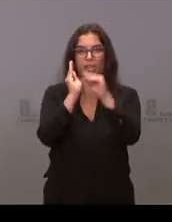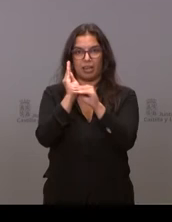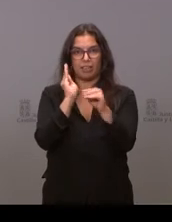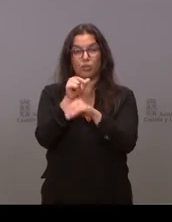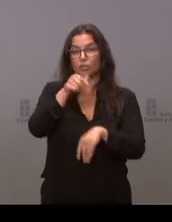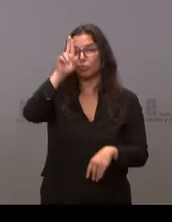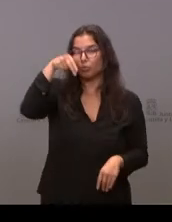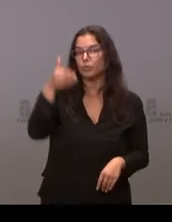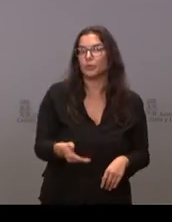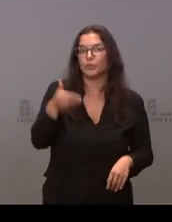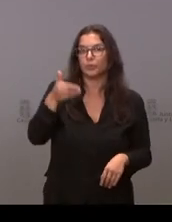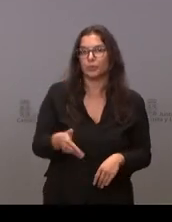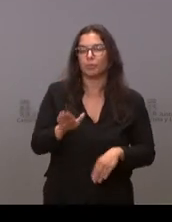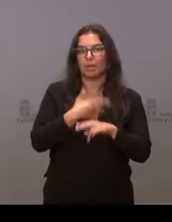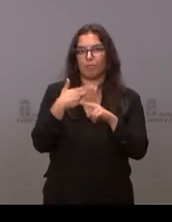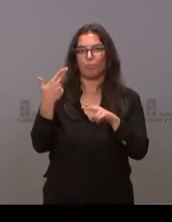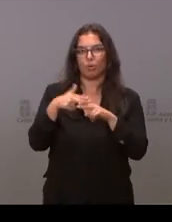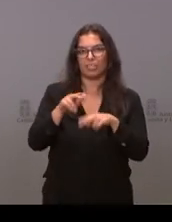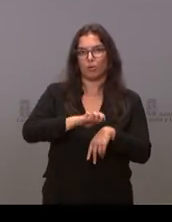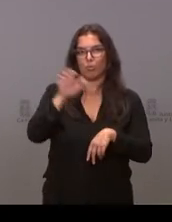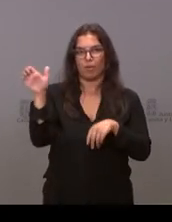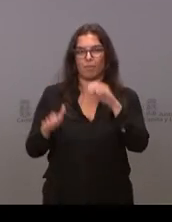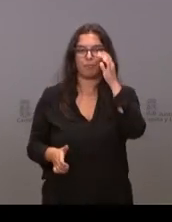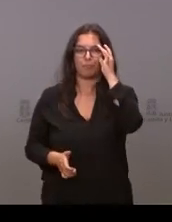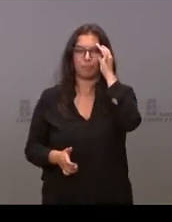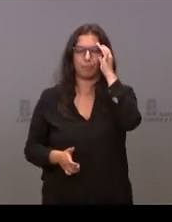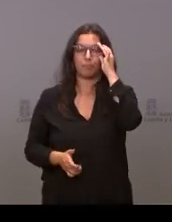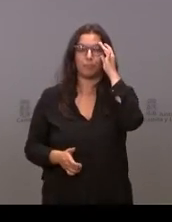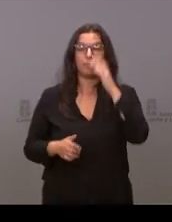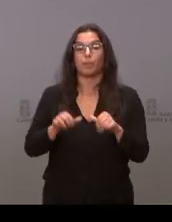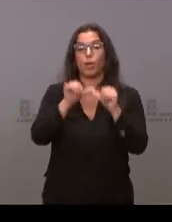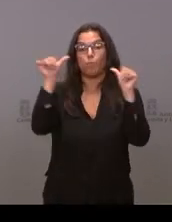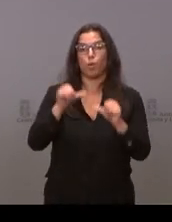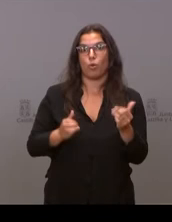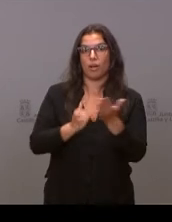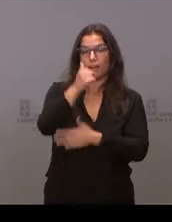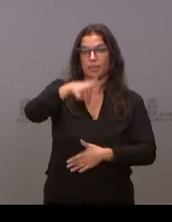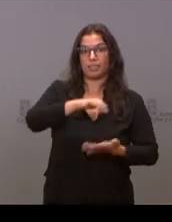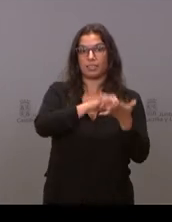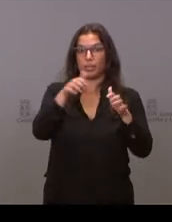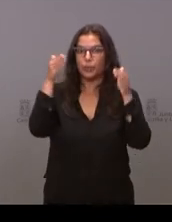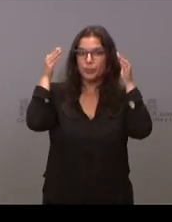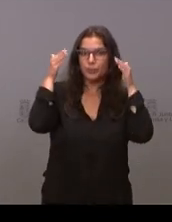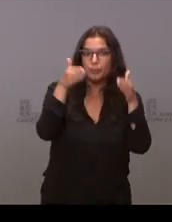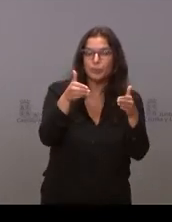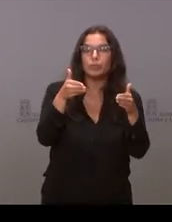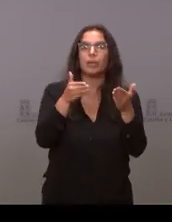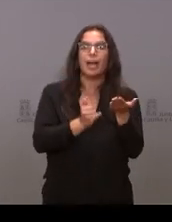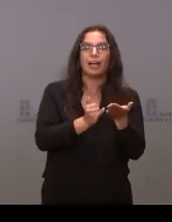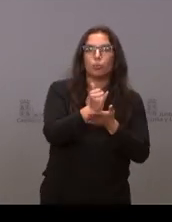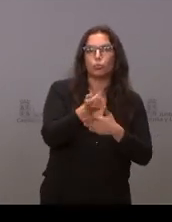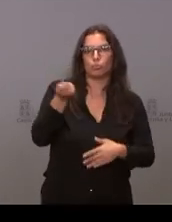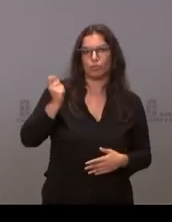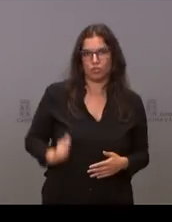fundamental de esa política europea. El modelo agrario de Castilla y León está centrado en la agricultura